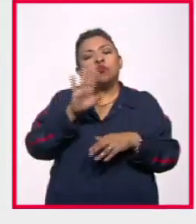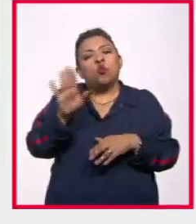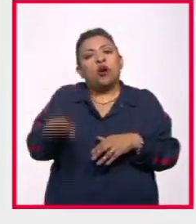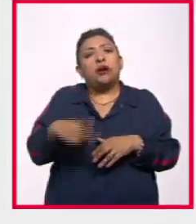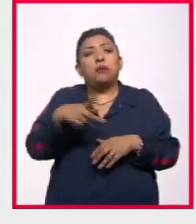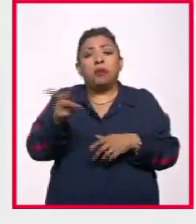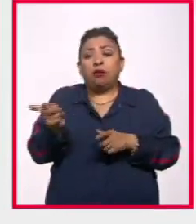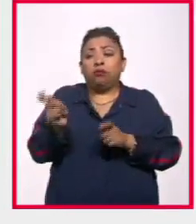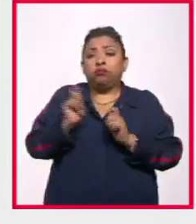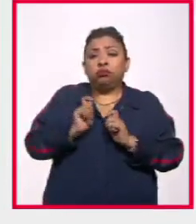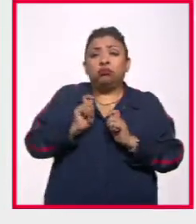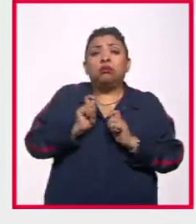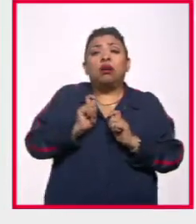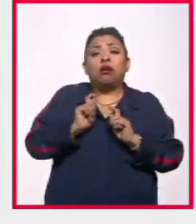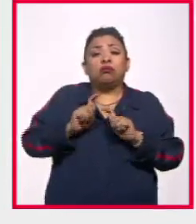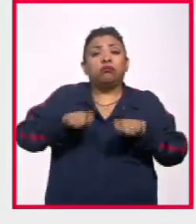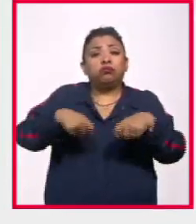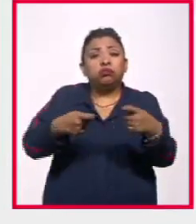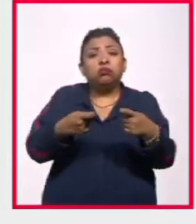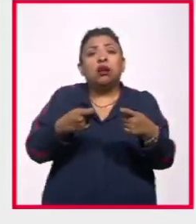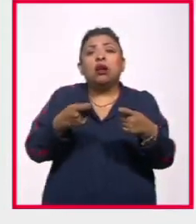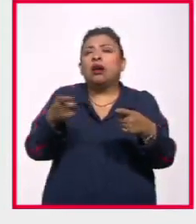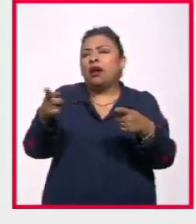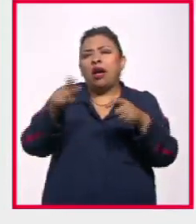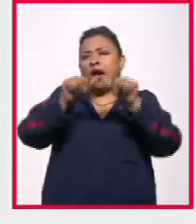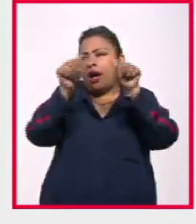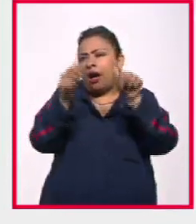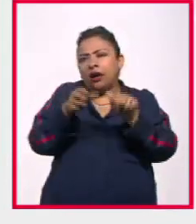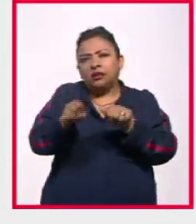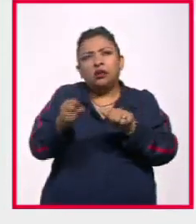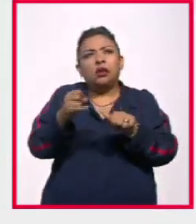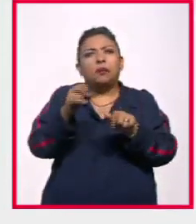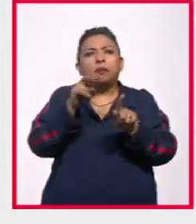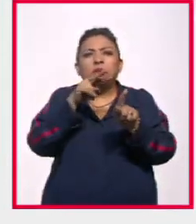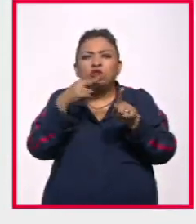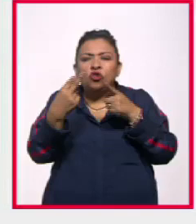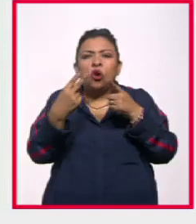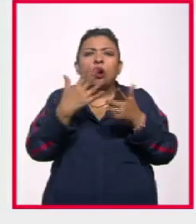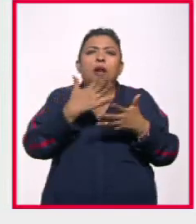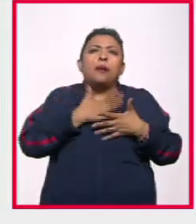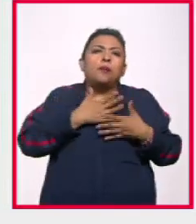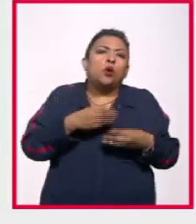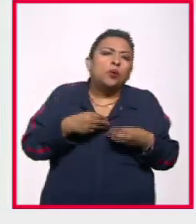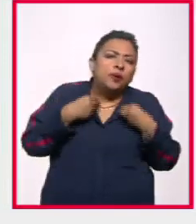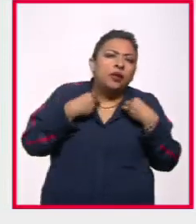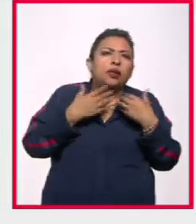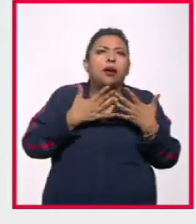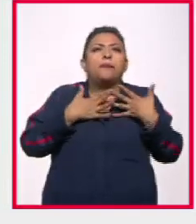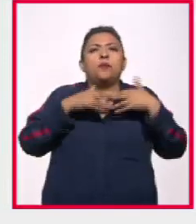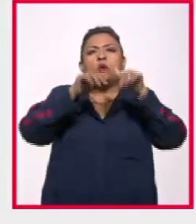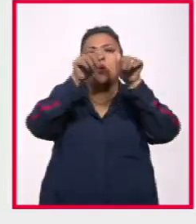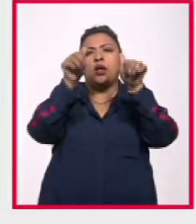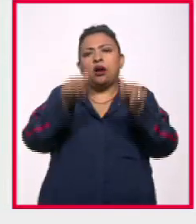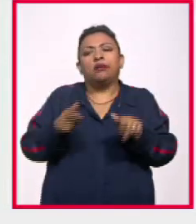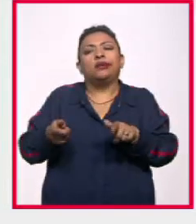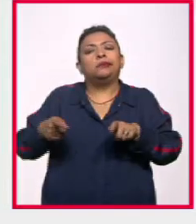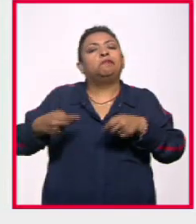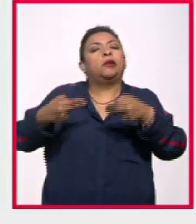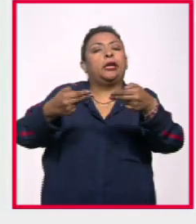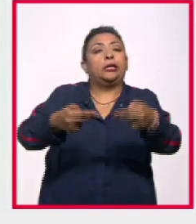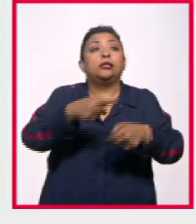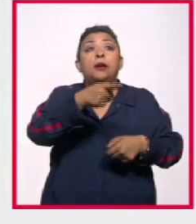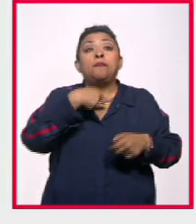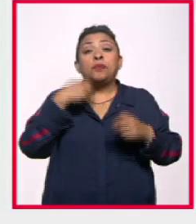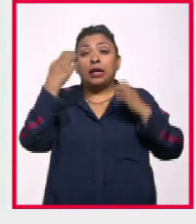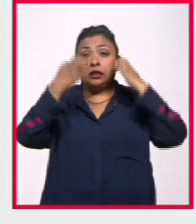los artistas dejan, que es su mirada, su amor por la vida y por el arte. La muestra